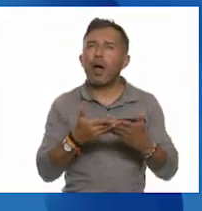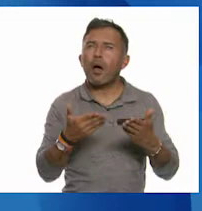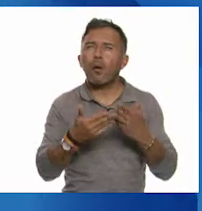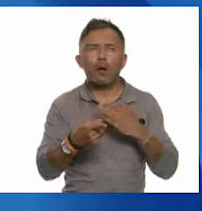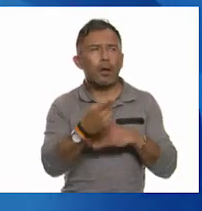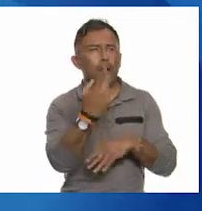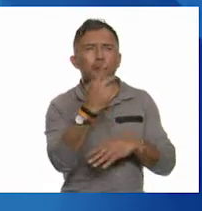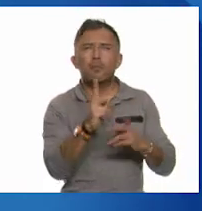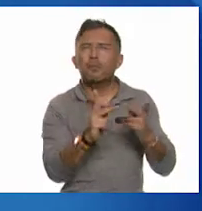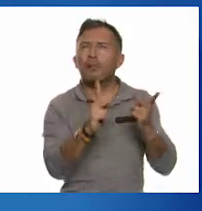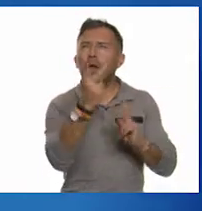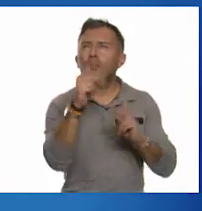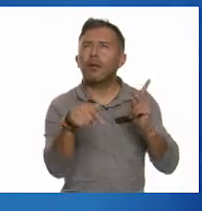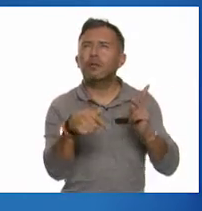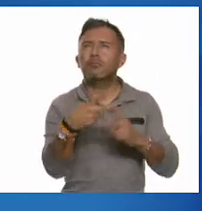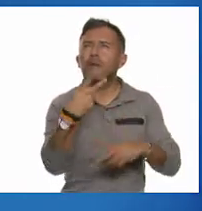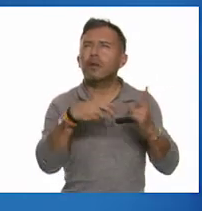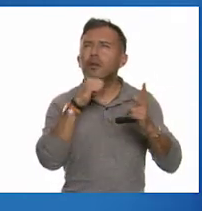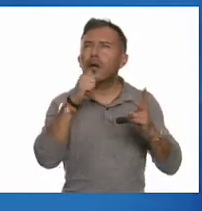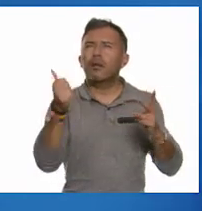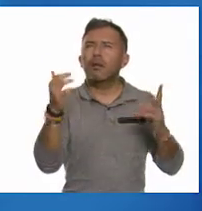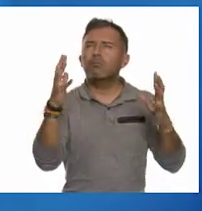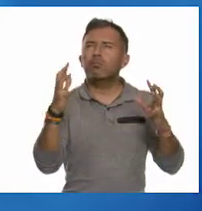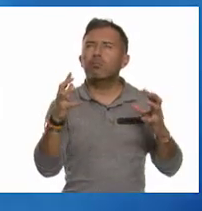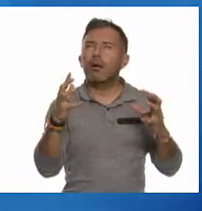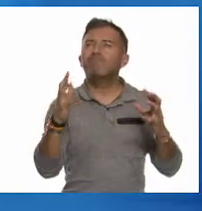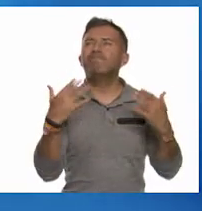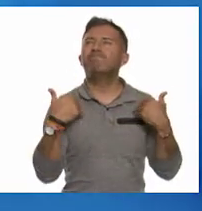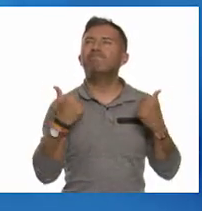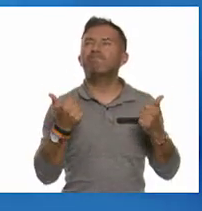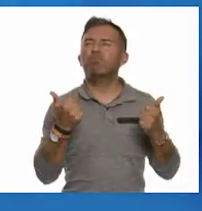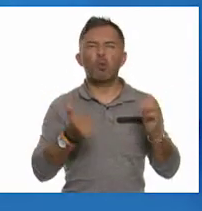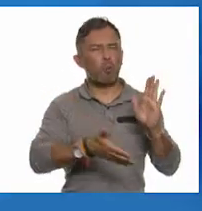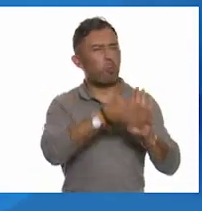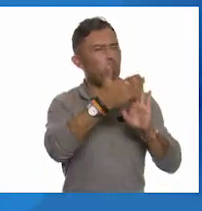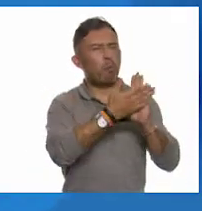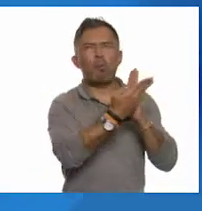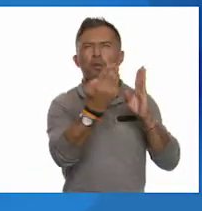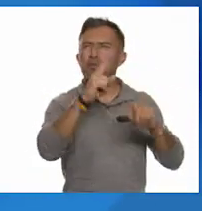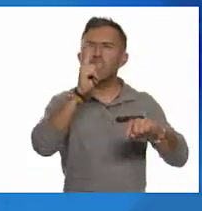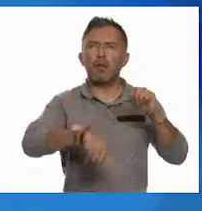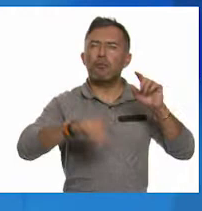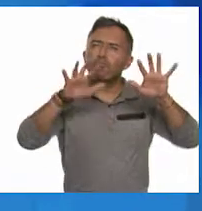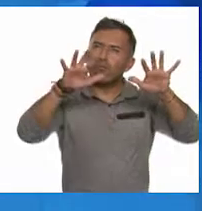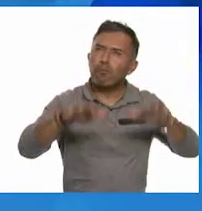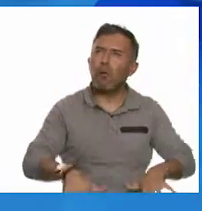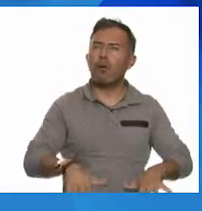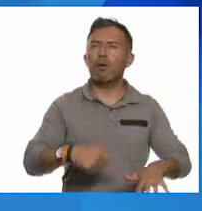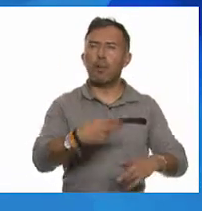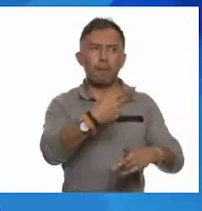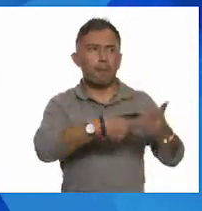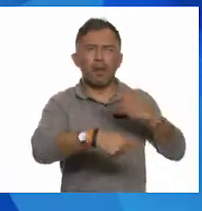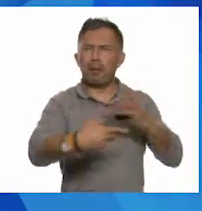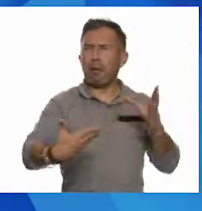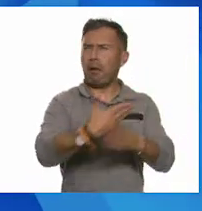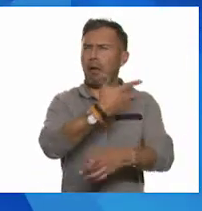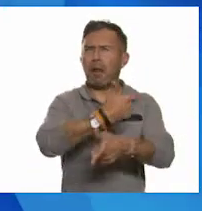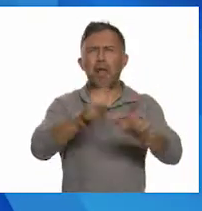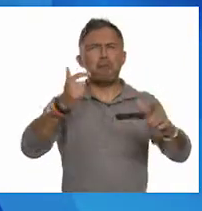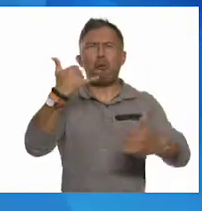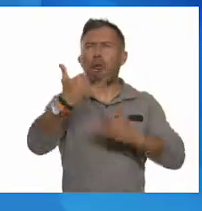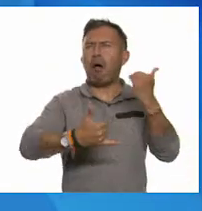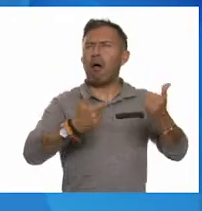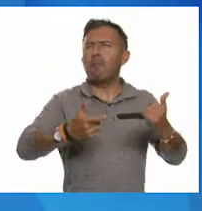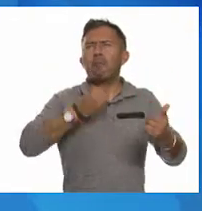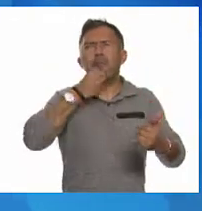a mi jardín. Derribaré el muro y dejaré que los niños vengan a jugar y lo disfruten. Cuando los niños